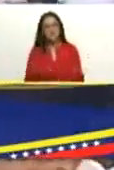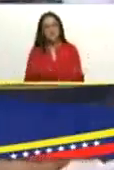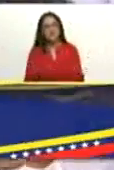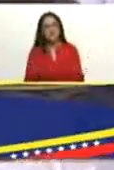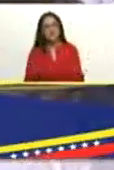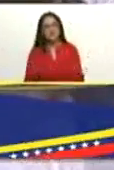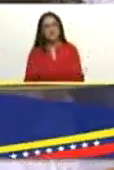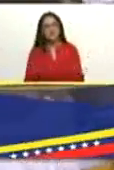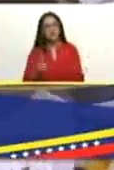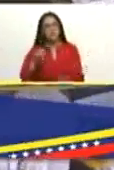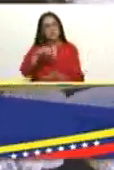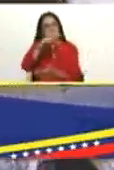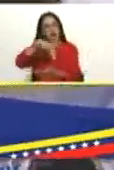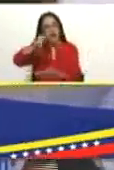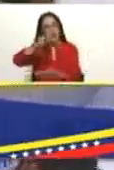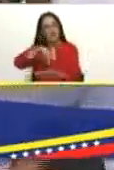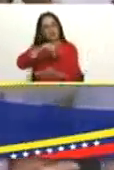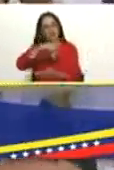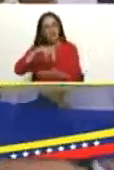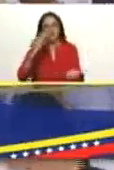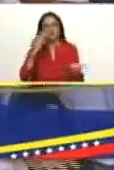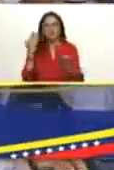El poeta.